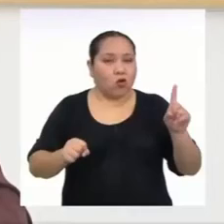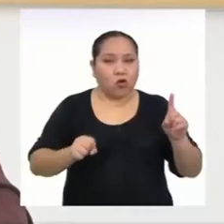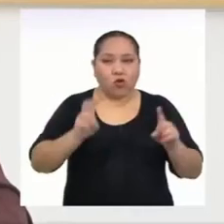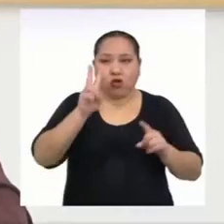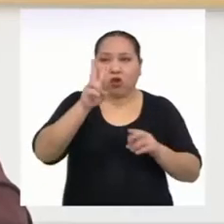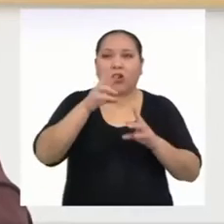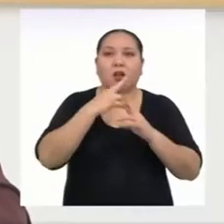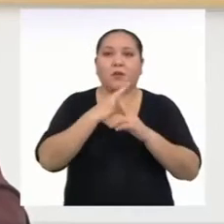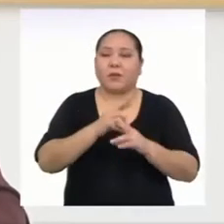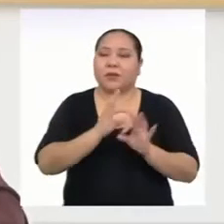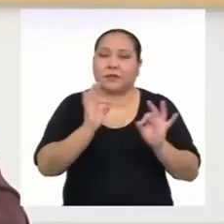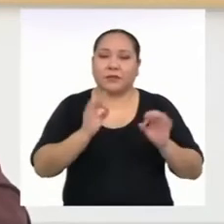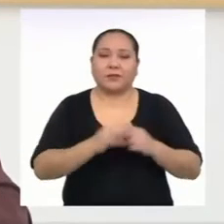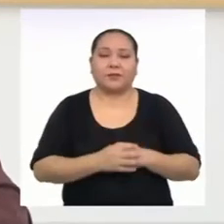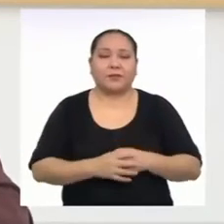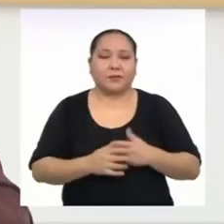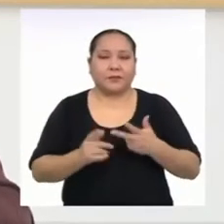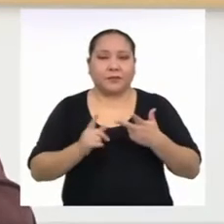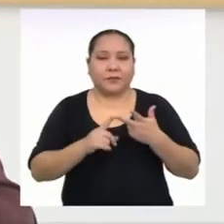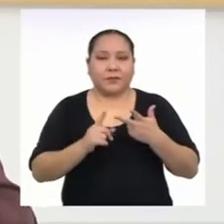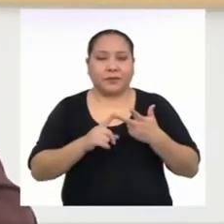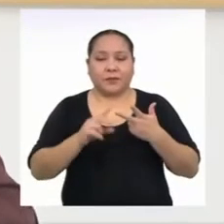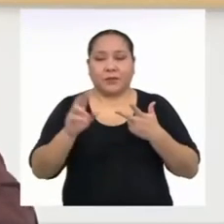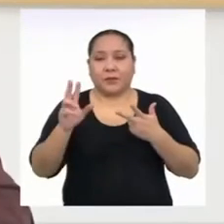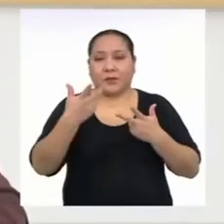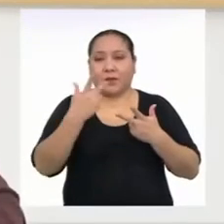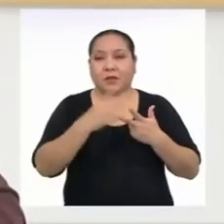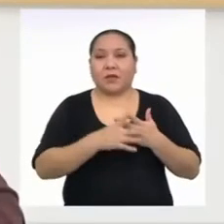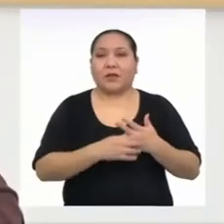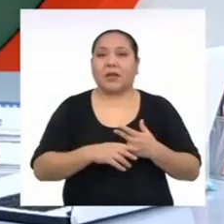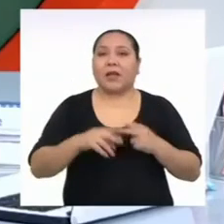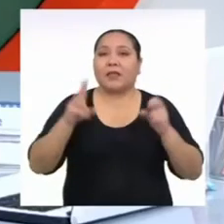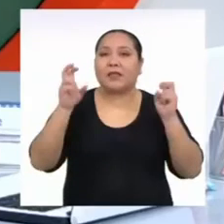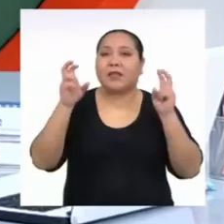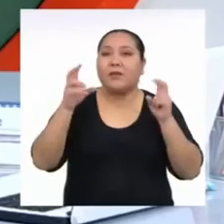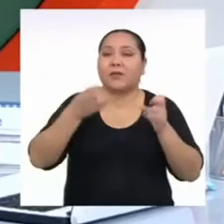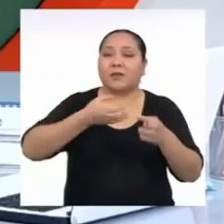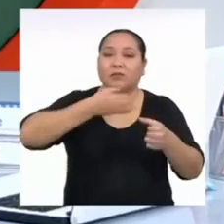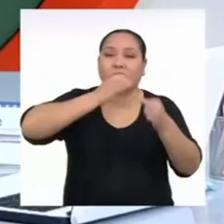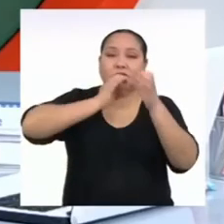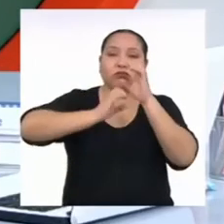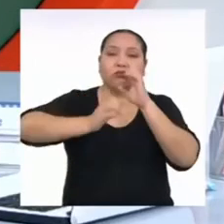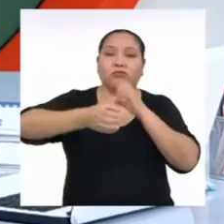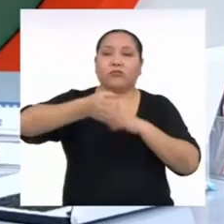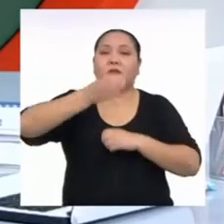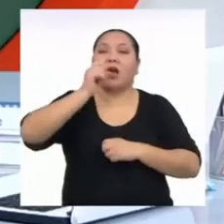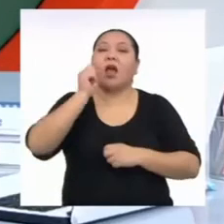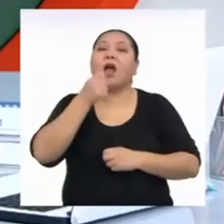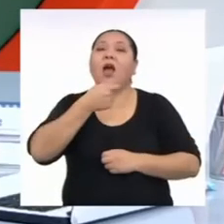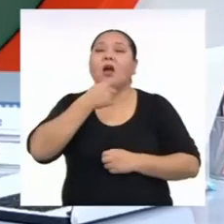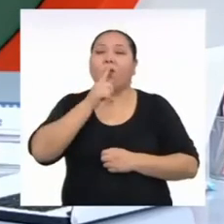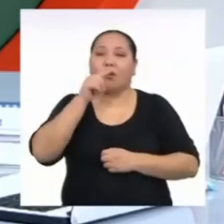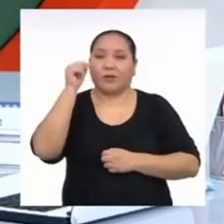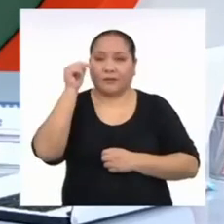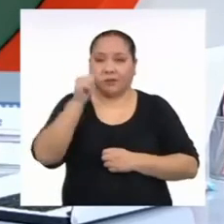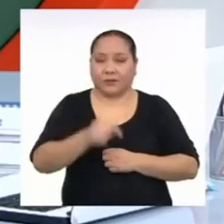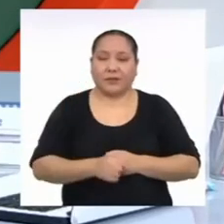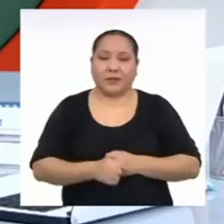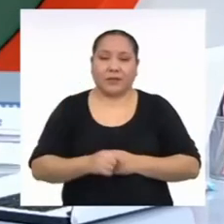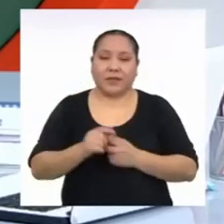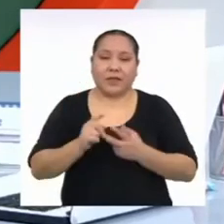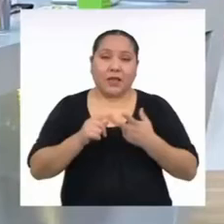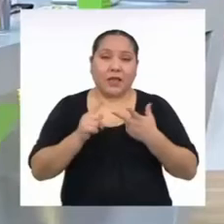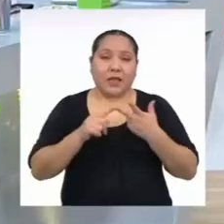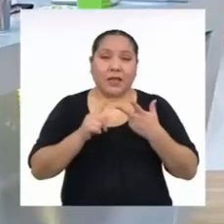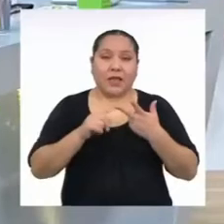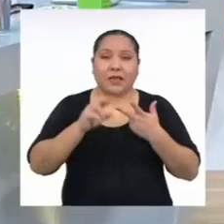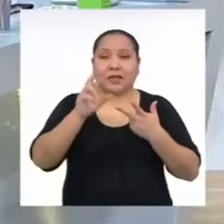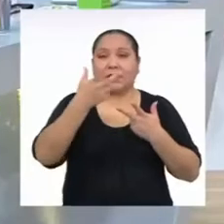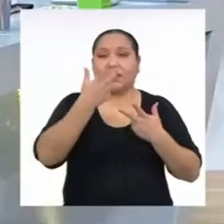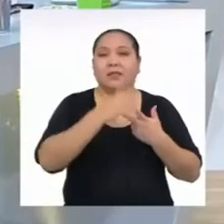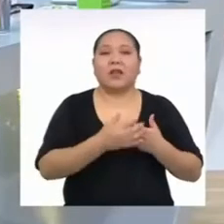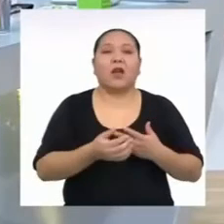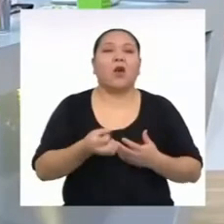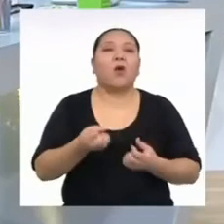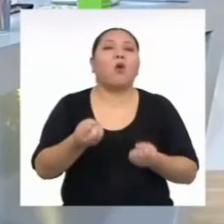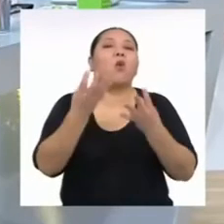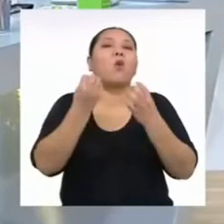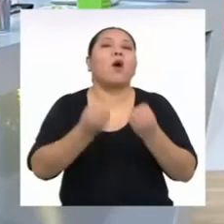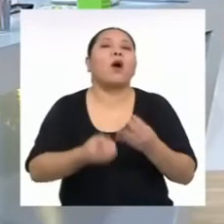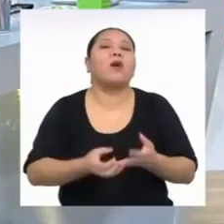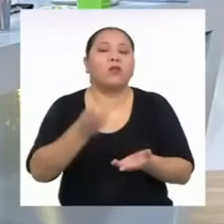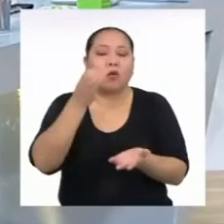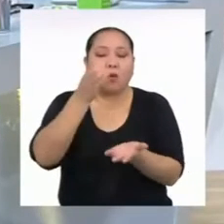de la alimentación es el tema de la hidratación. Por ello, mi pregunta número 3 sería,